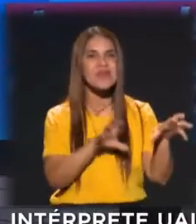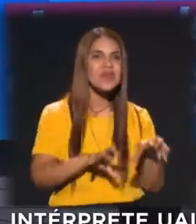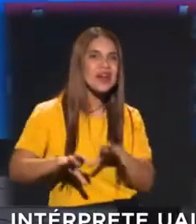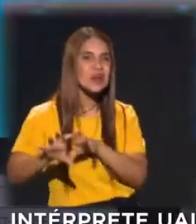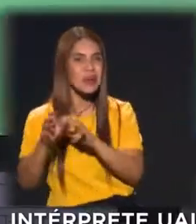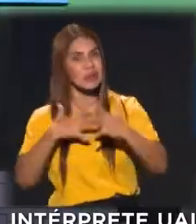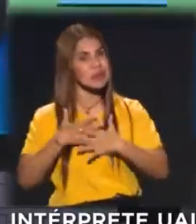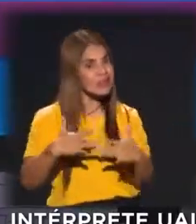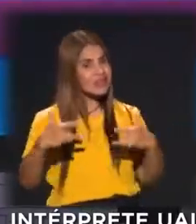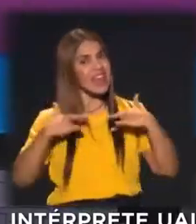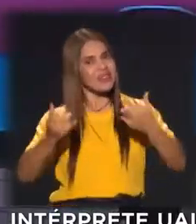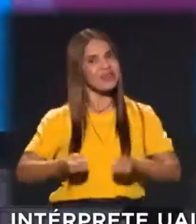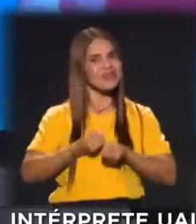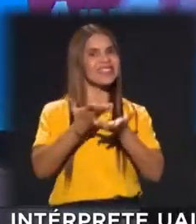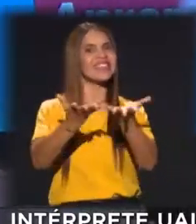Ah, por su salud.